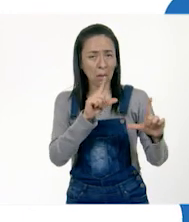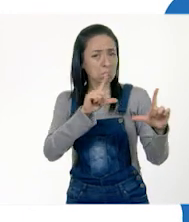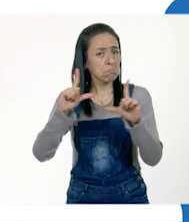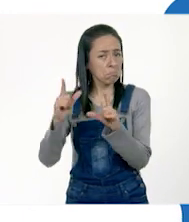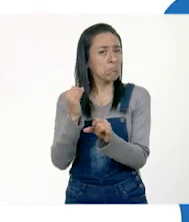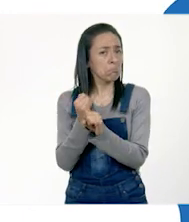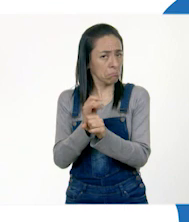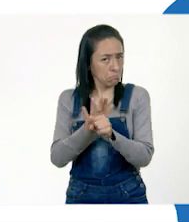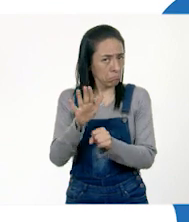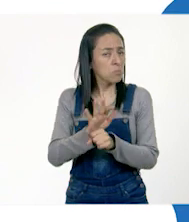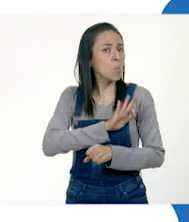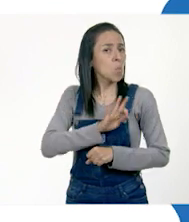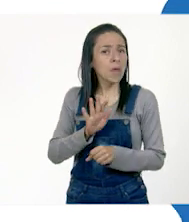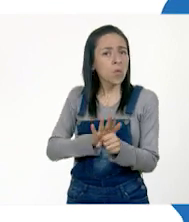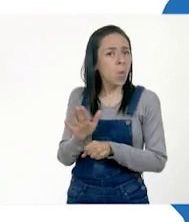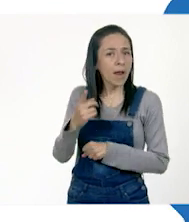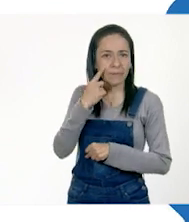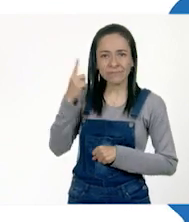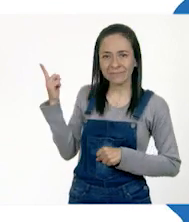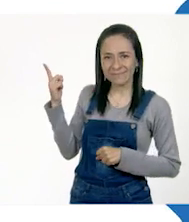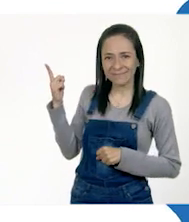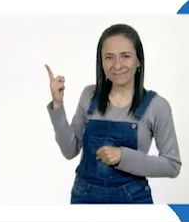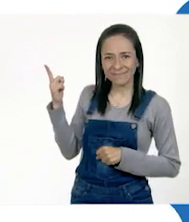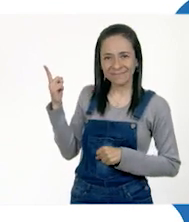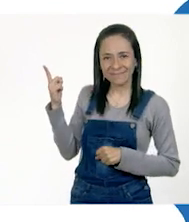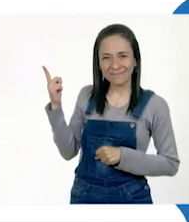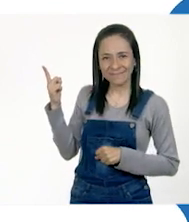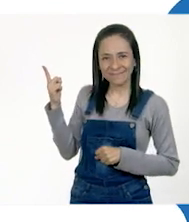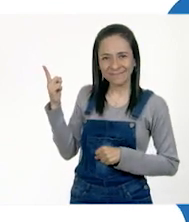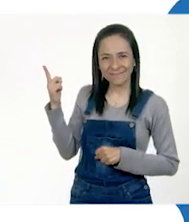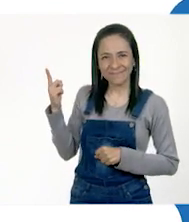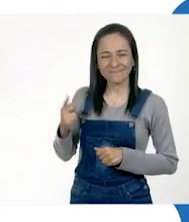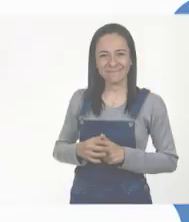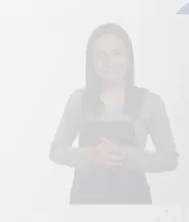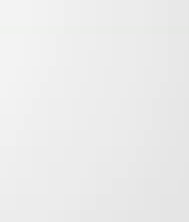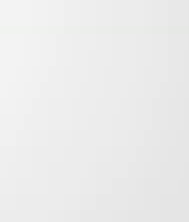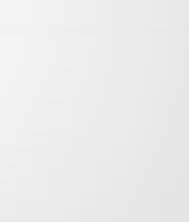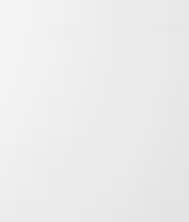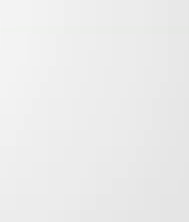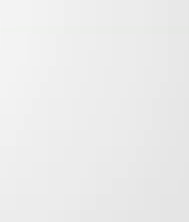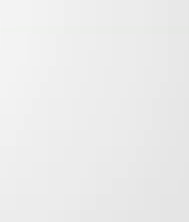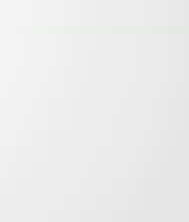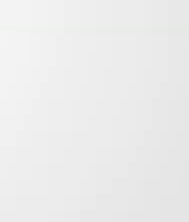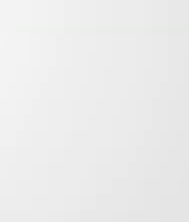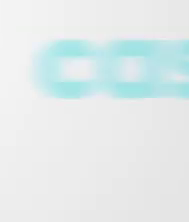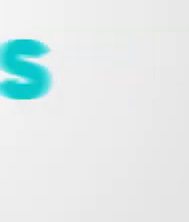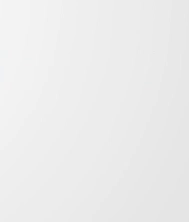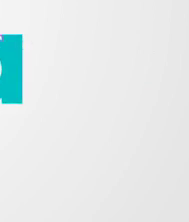aprendeencasa.cep.gob.mx.